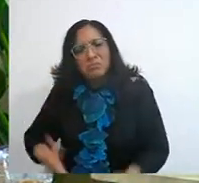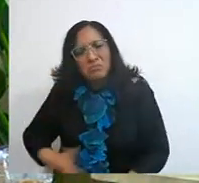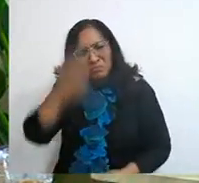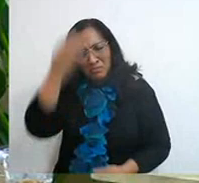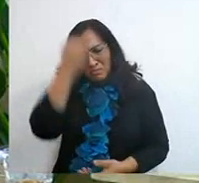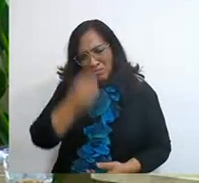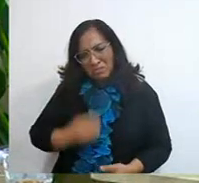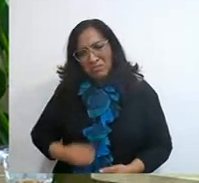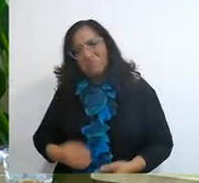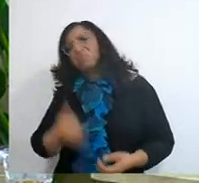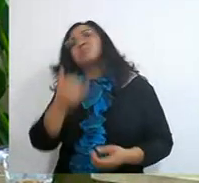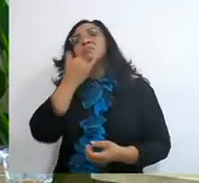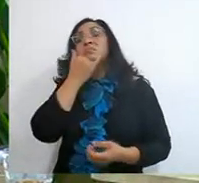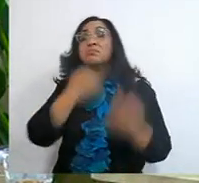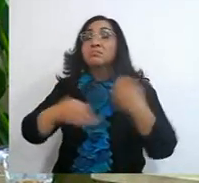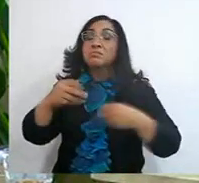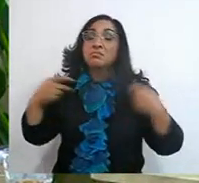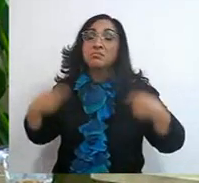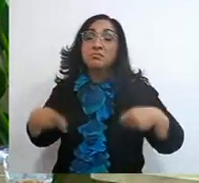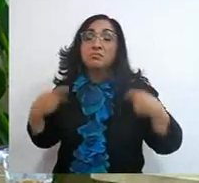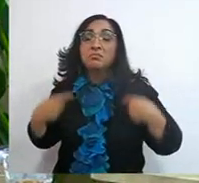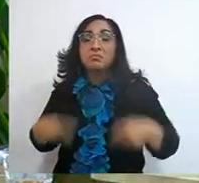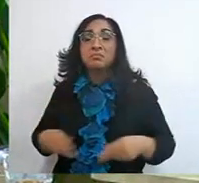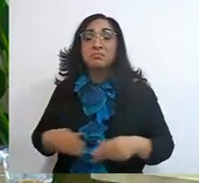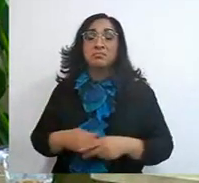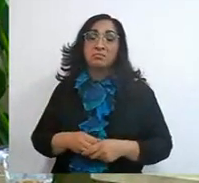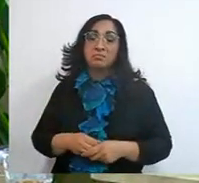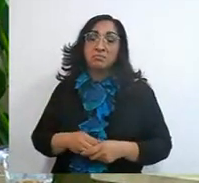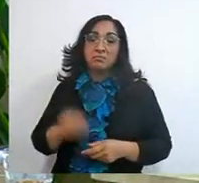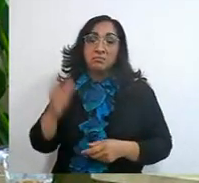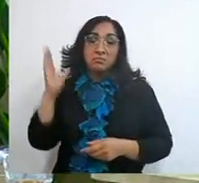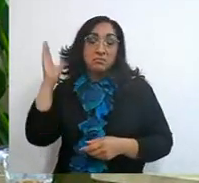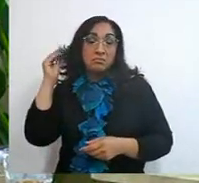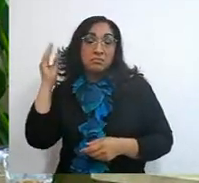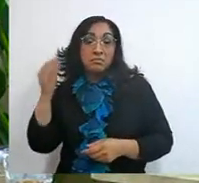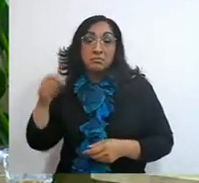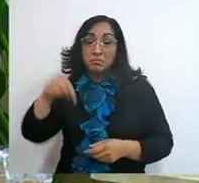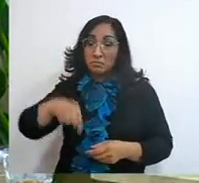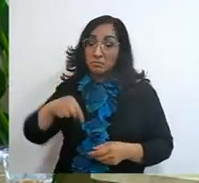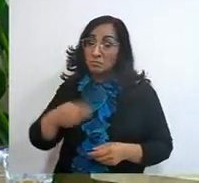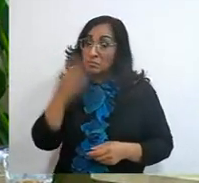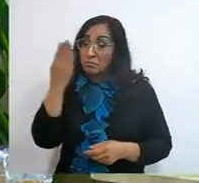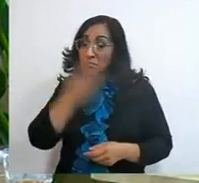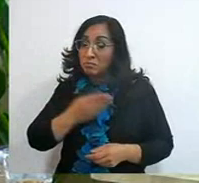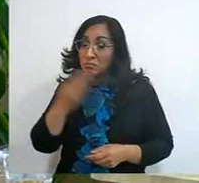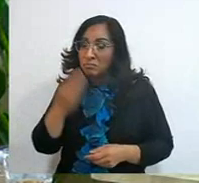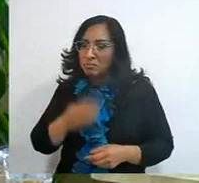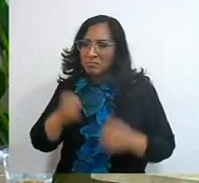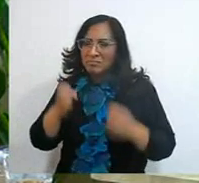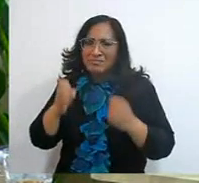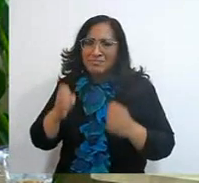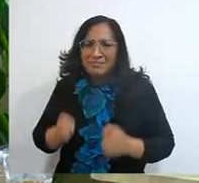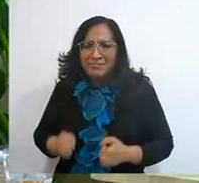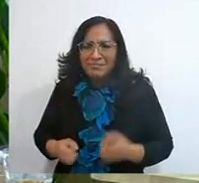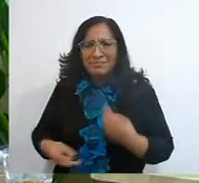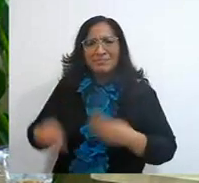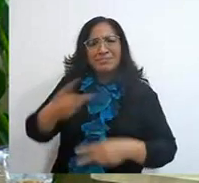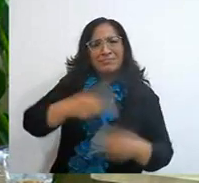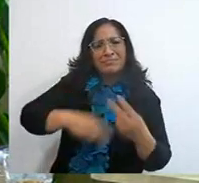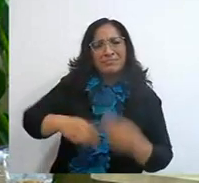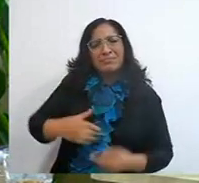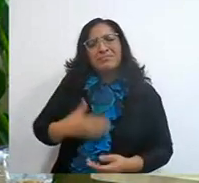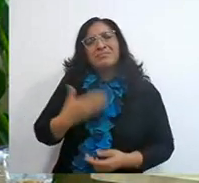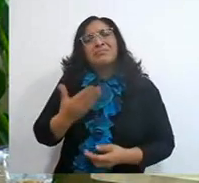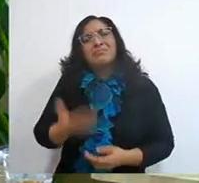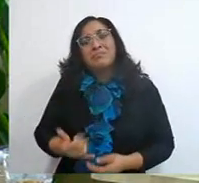Ten misericordia de toda esta gente, Señor, que al oír esta palabra, Padre, en ellos quepa el volverse a ti